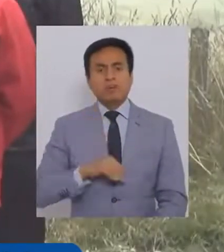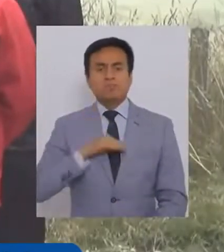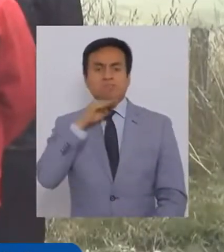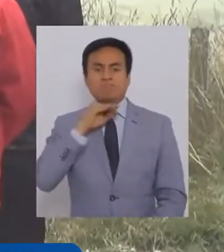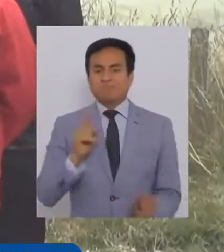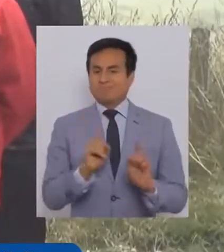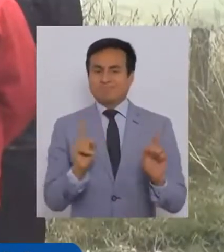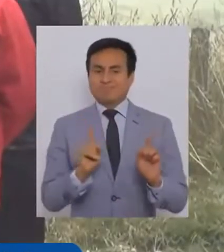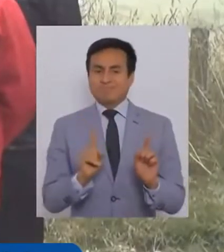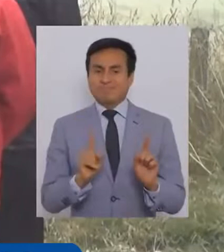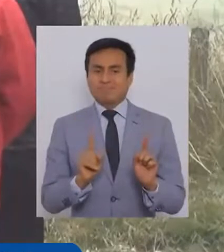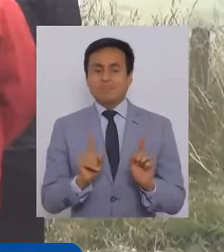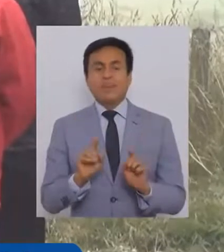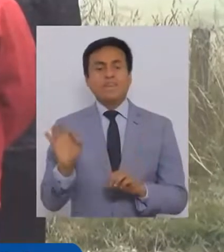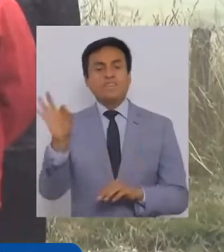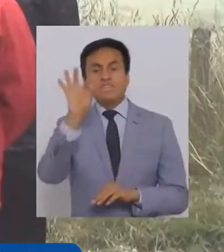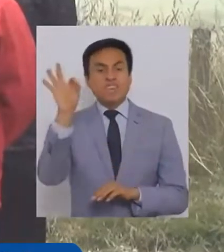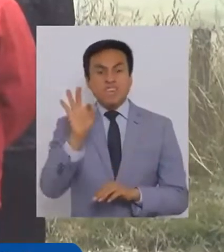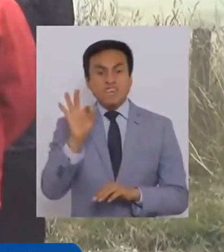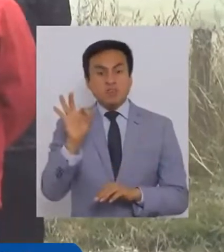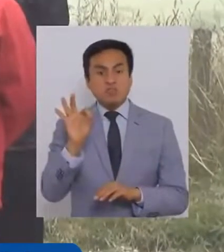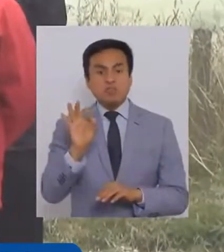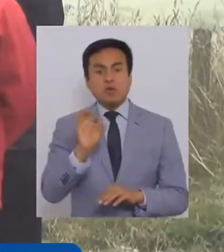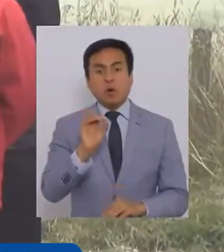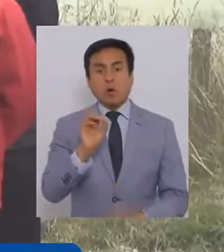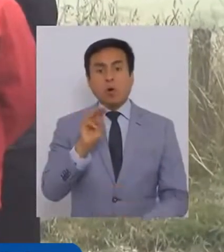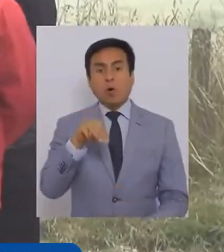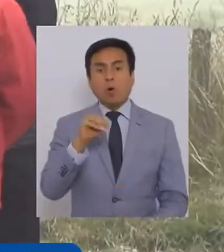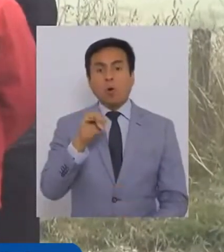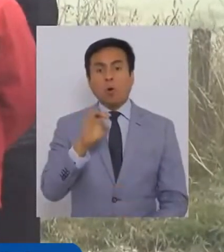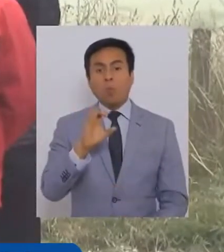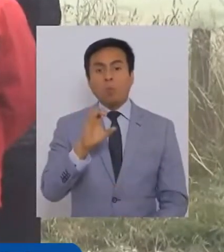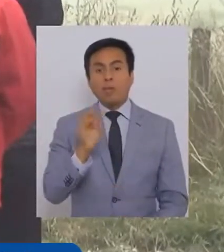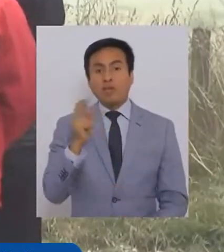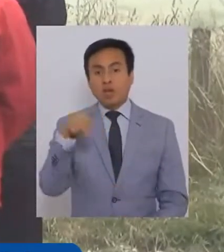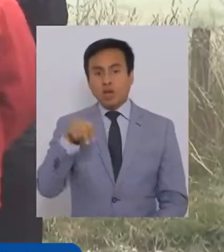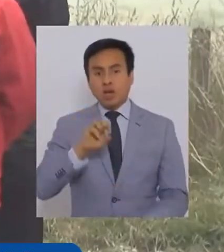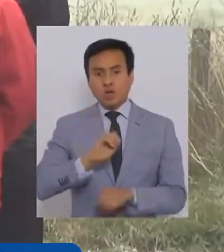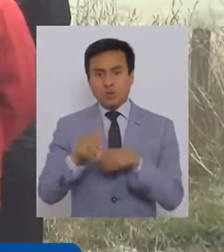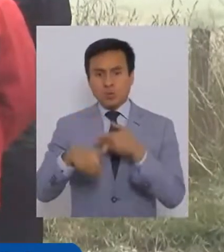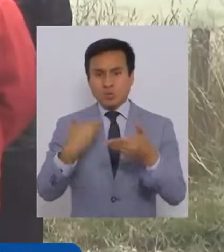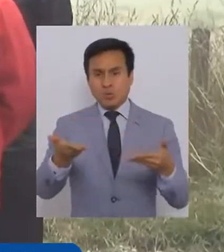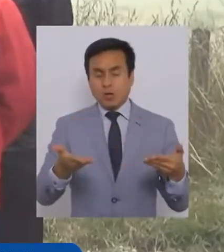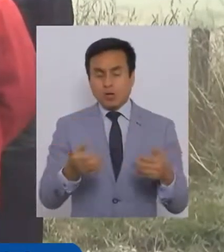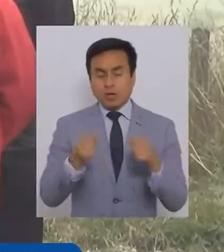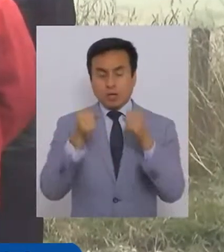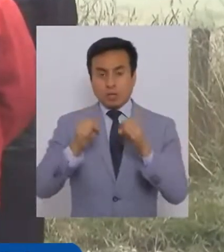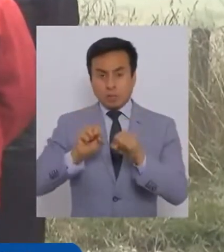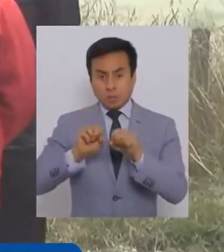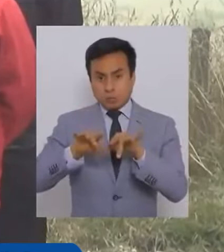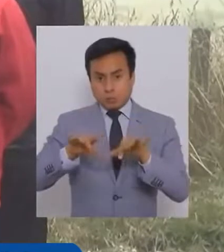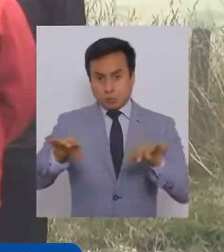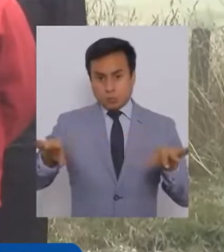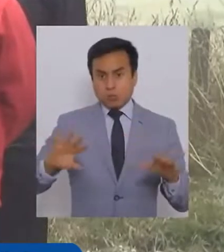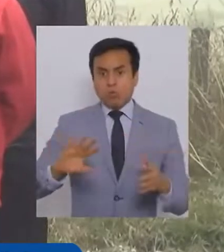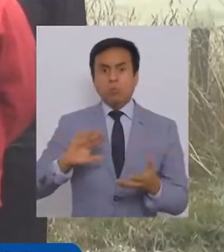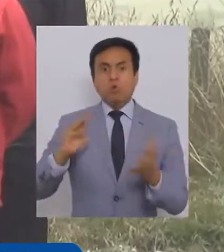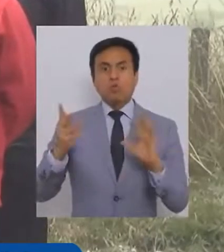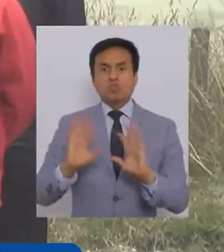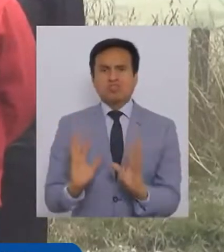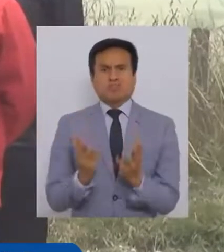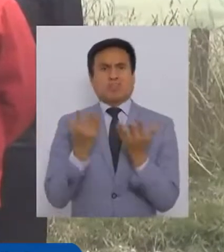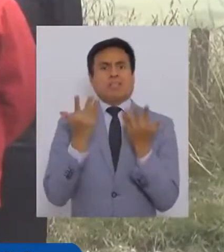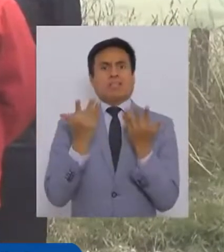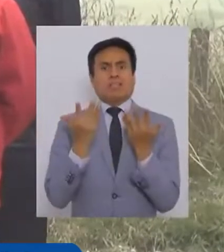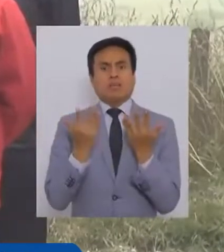suficiente porque el virus, y especialmente Omicron, tiene una capacidad de contagio que ha sorprendido al mundo entero y que ha